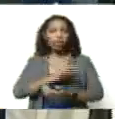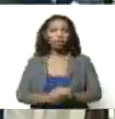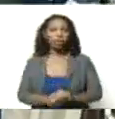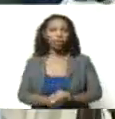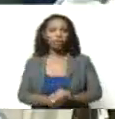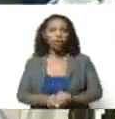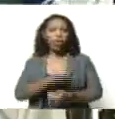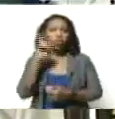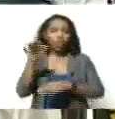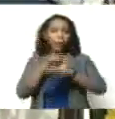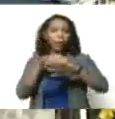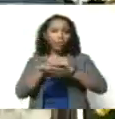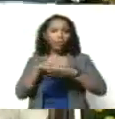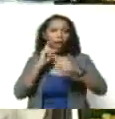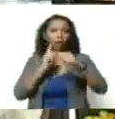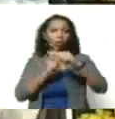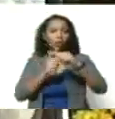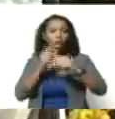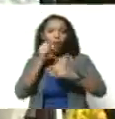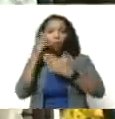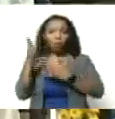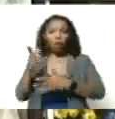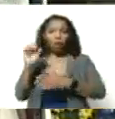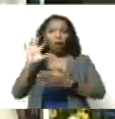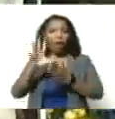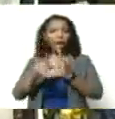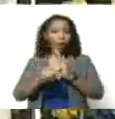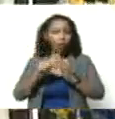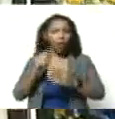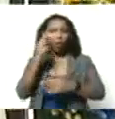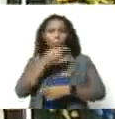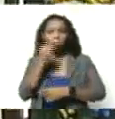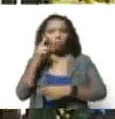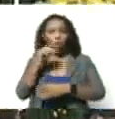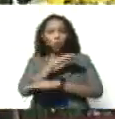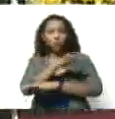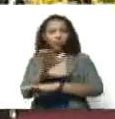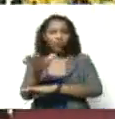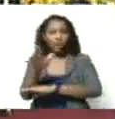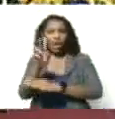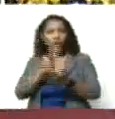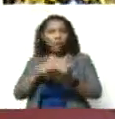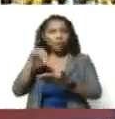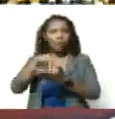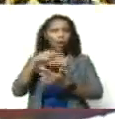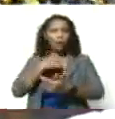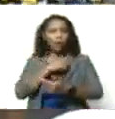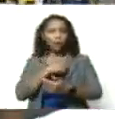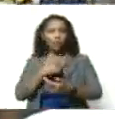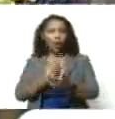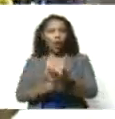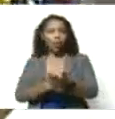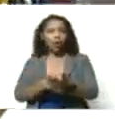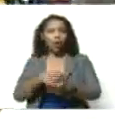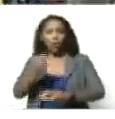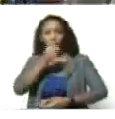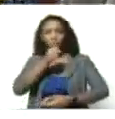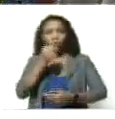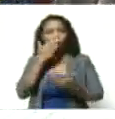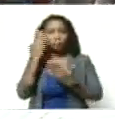Tú que perdonaste en la cruz al buen ladrón y le prometiste el paraíso, dígnate perdonar y llevar al cielo a nuestro hermano Earle. Roguemos al